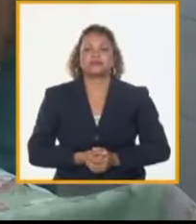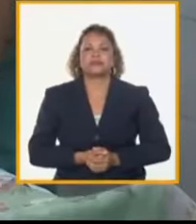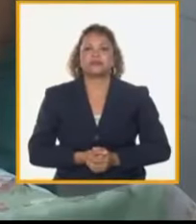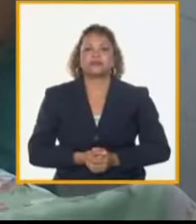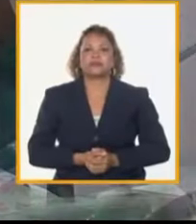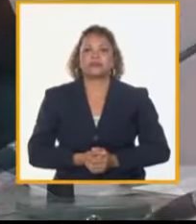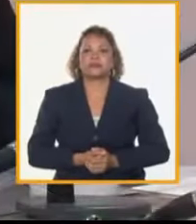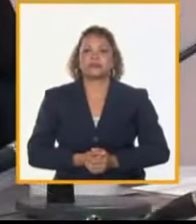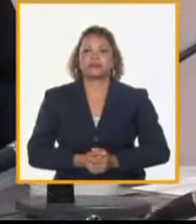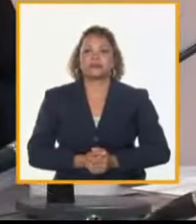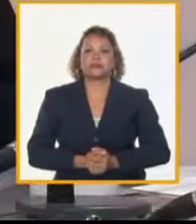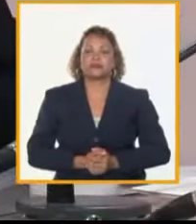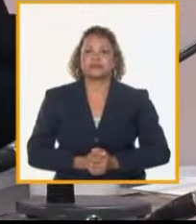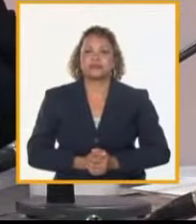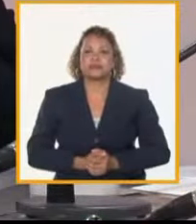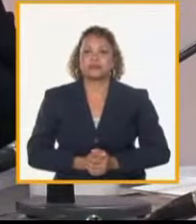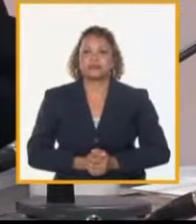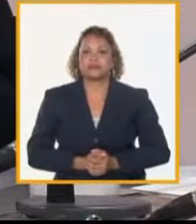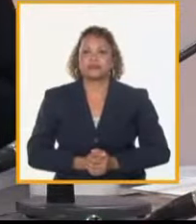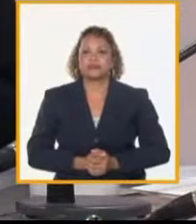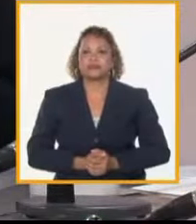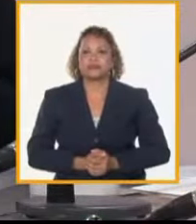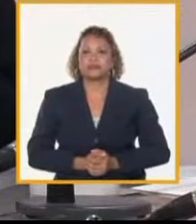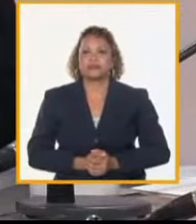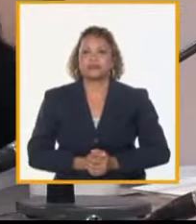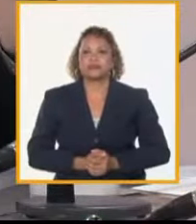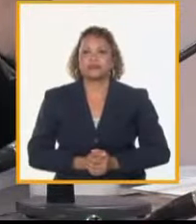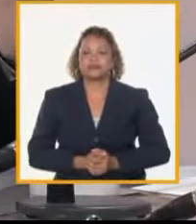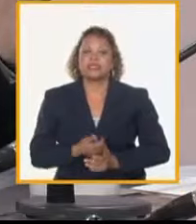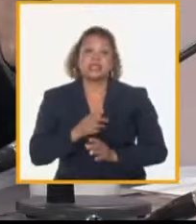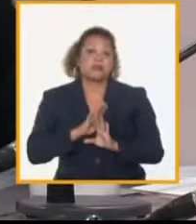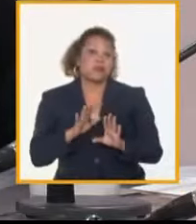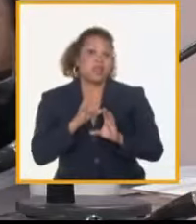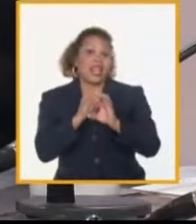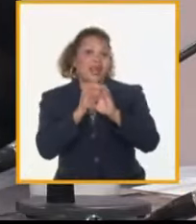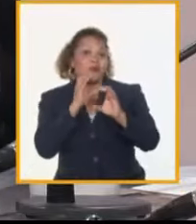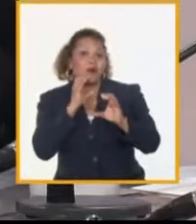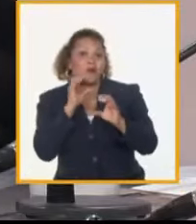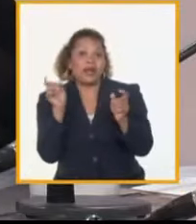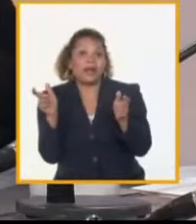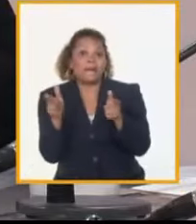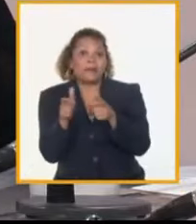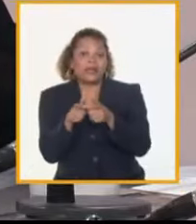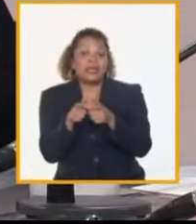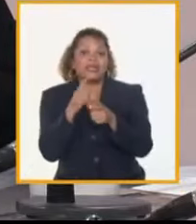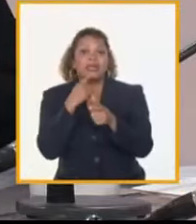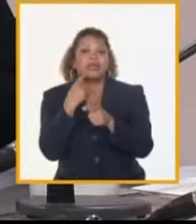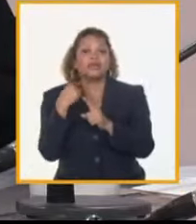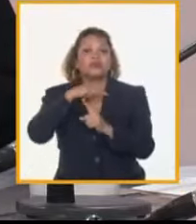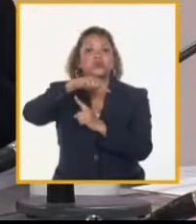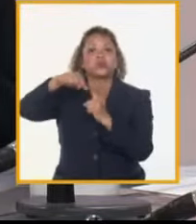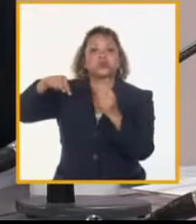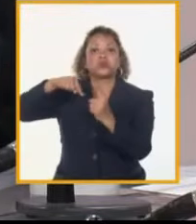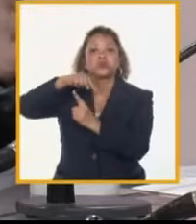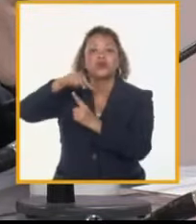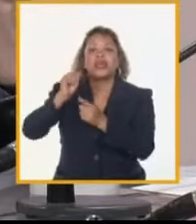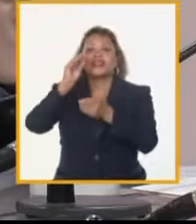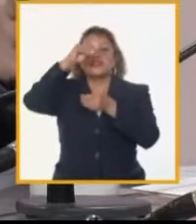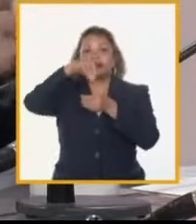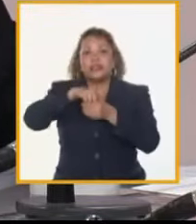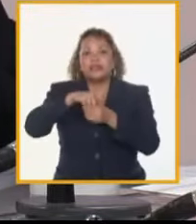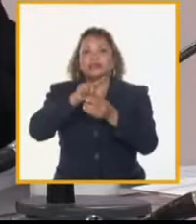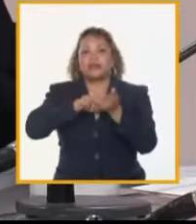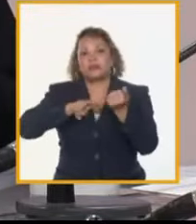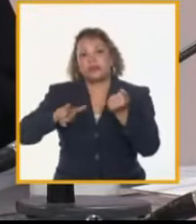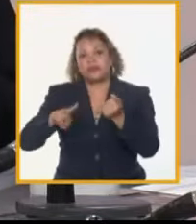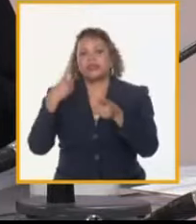Redonda. Bueno, y los Medibús no solo, como se decía ayer, circulan dentro de las provincias, también ómnibus nacionales brinda